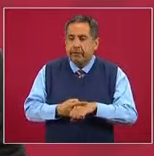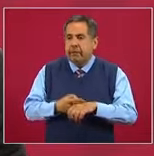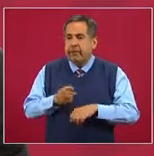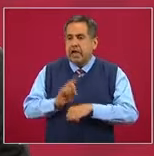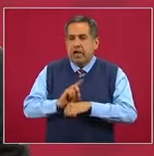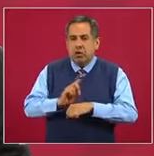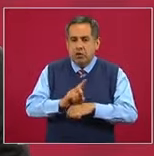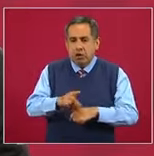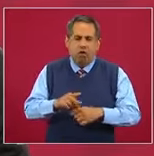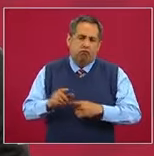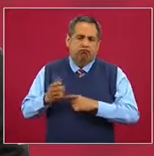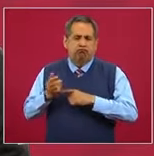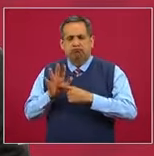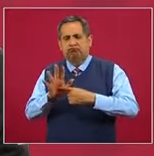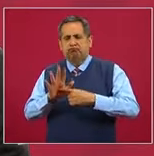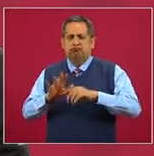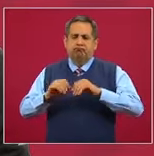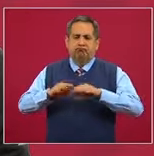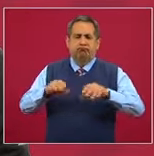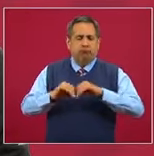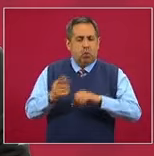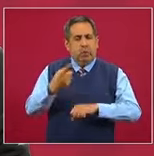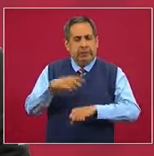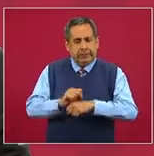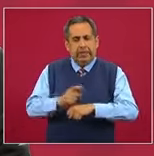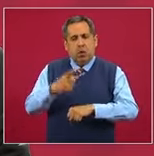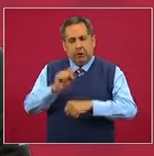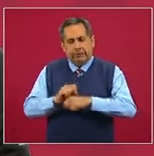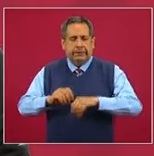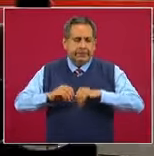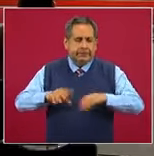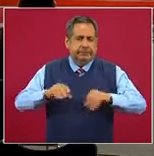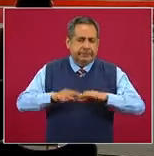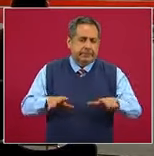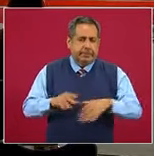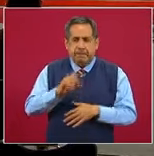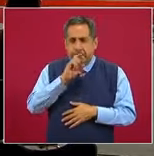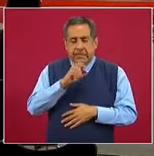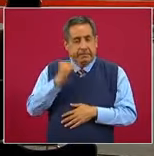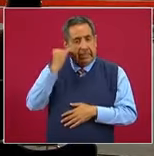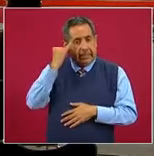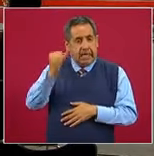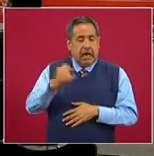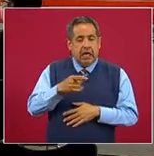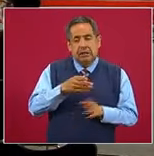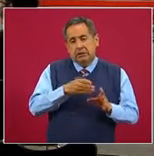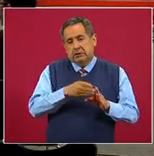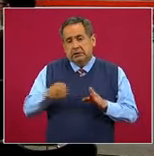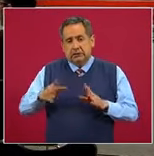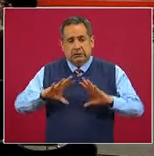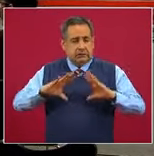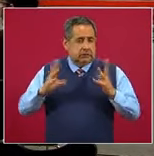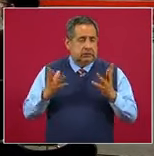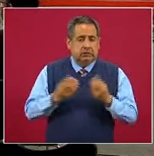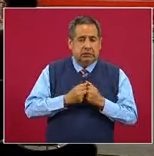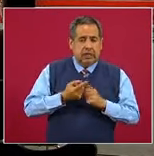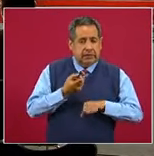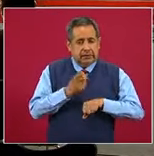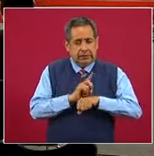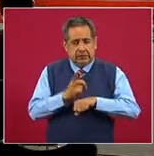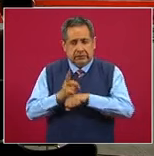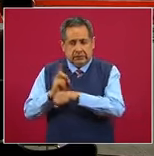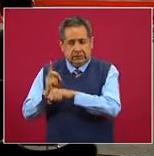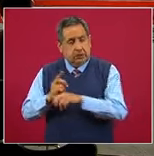La expusimos o lo presentamos de manera semanal, pero desde luego aplica la misma idea cuando se hace la curva epidémica día por